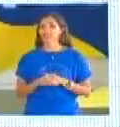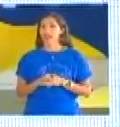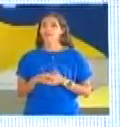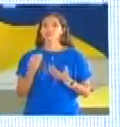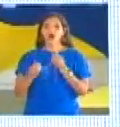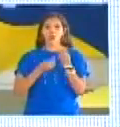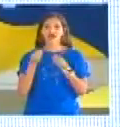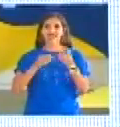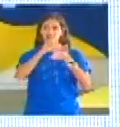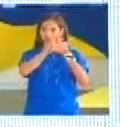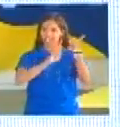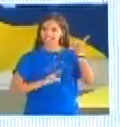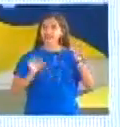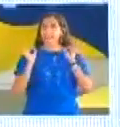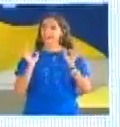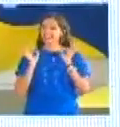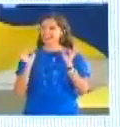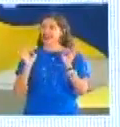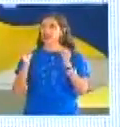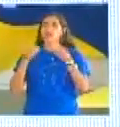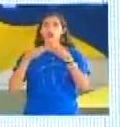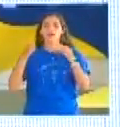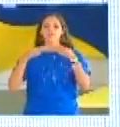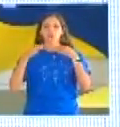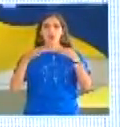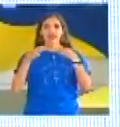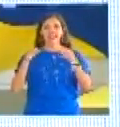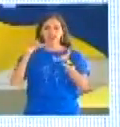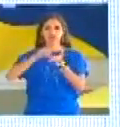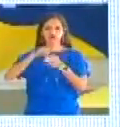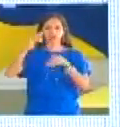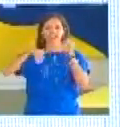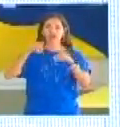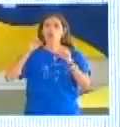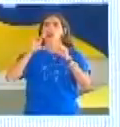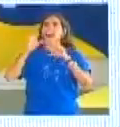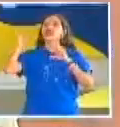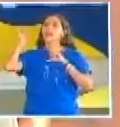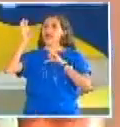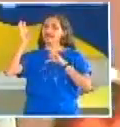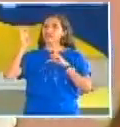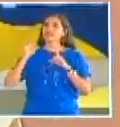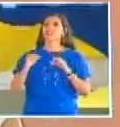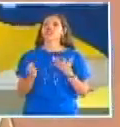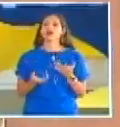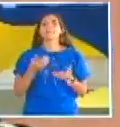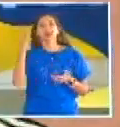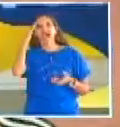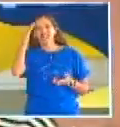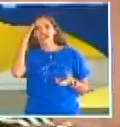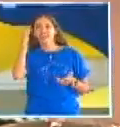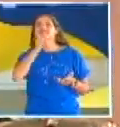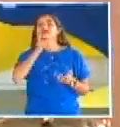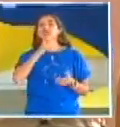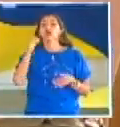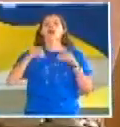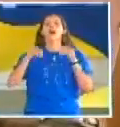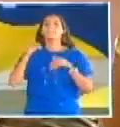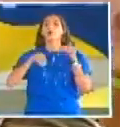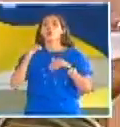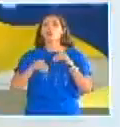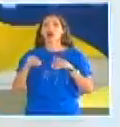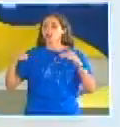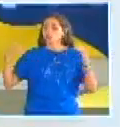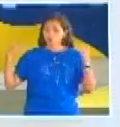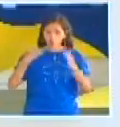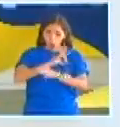hacer un registro especial en las puertas de los centros electorales con el carnet de la patria para saber quiénes van votando durante